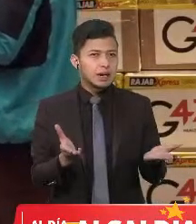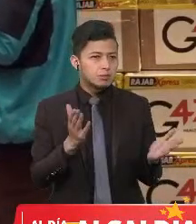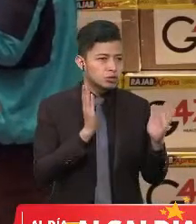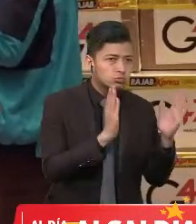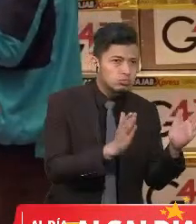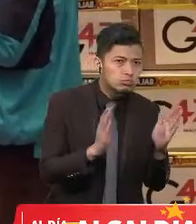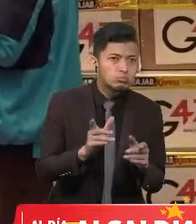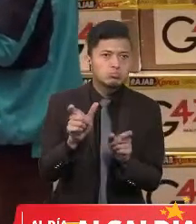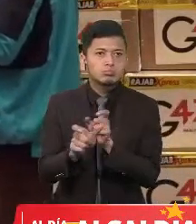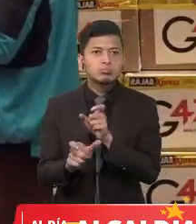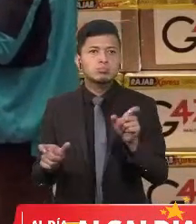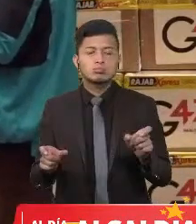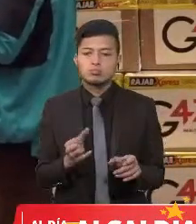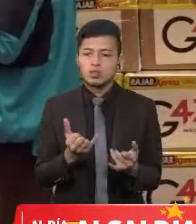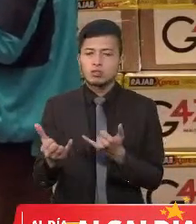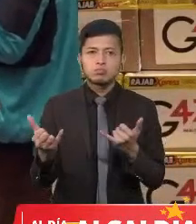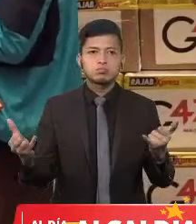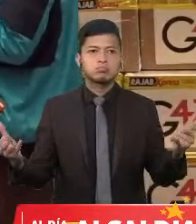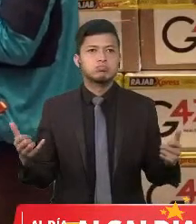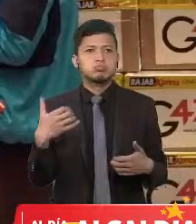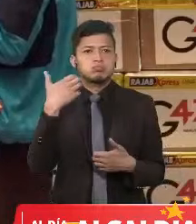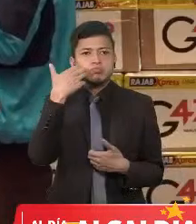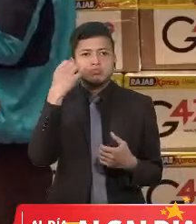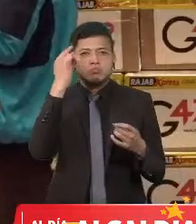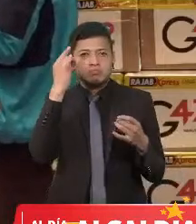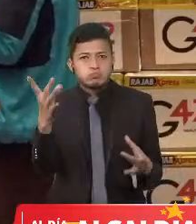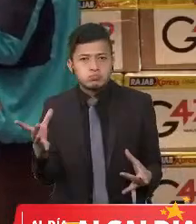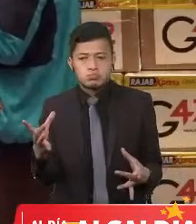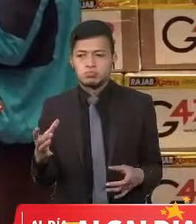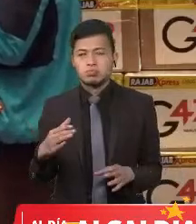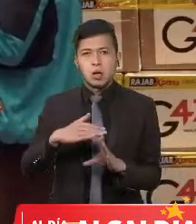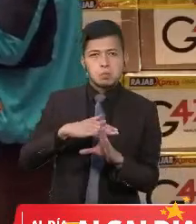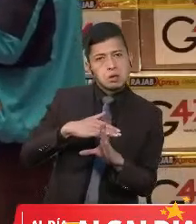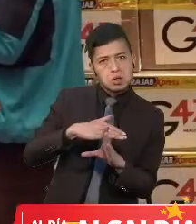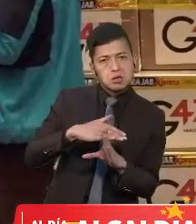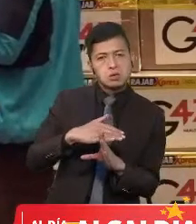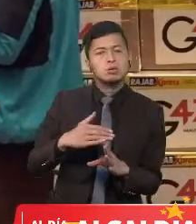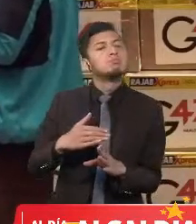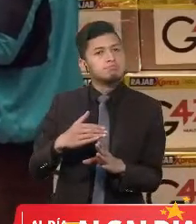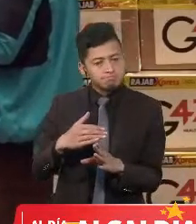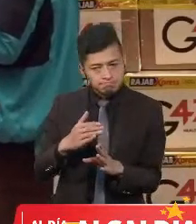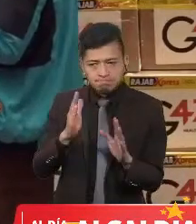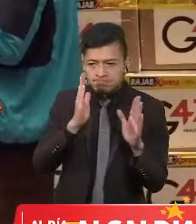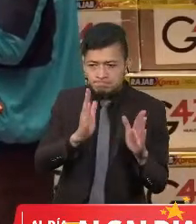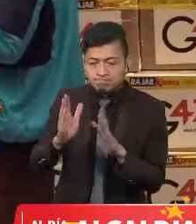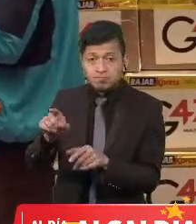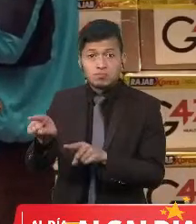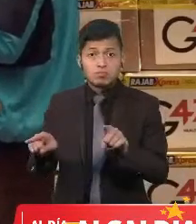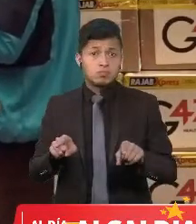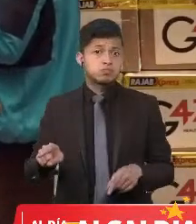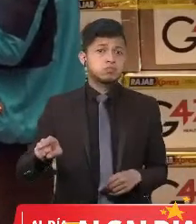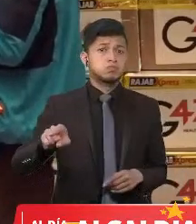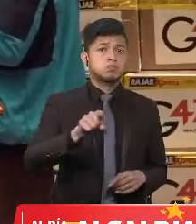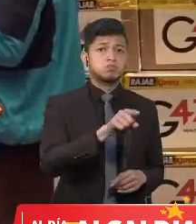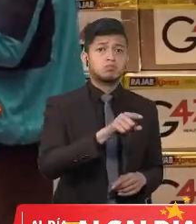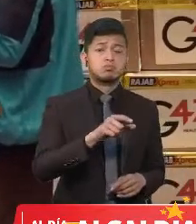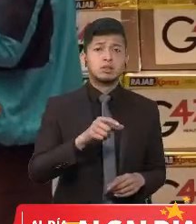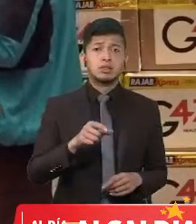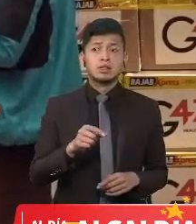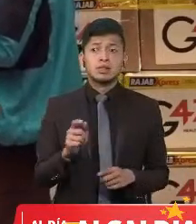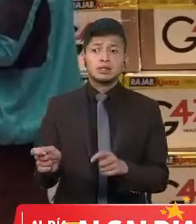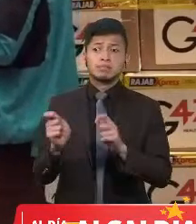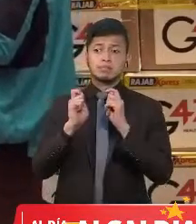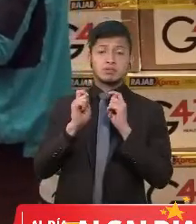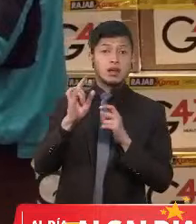de paciente crítico y paciente intermedio, especialmente aquellos que están relacionados con alto nivel de